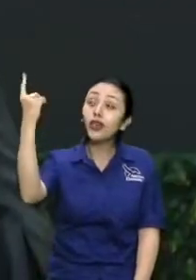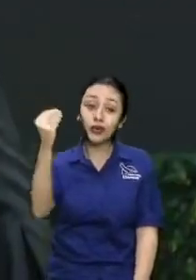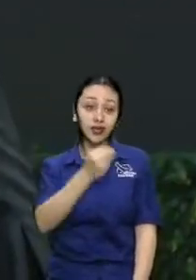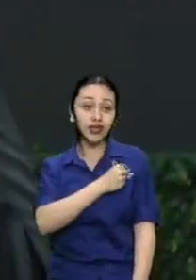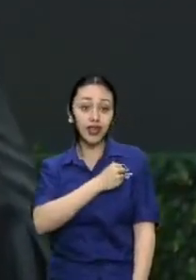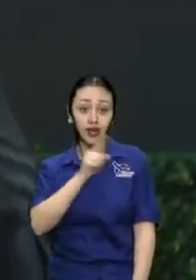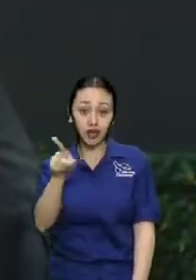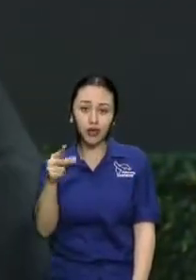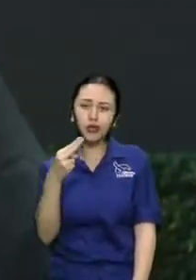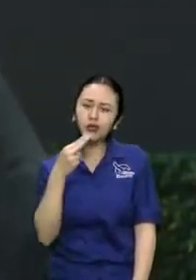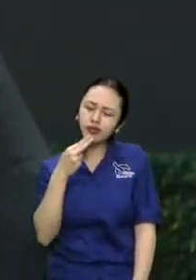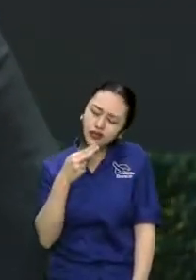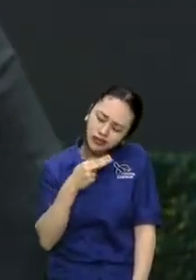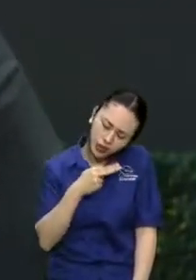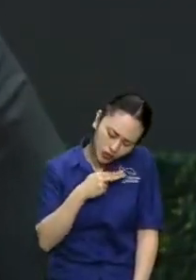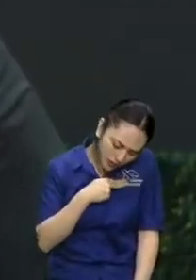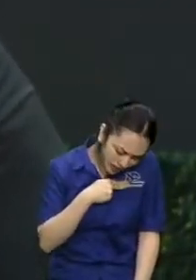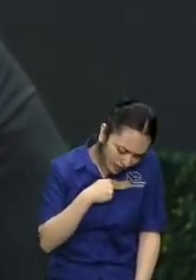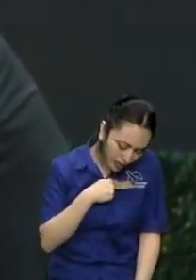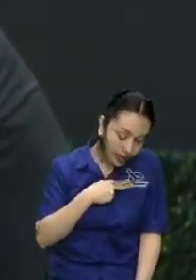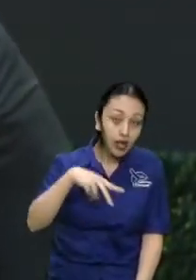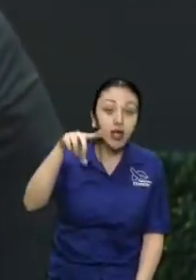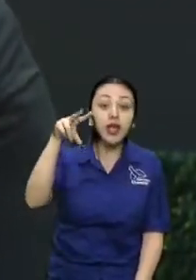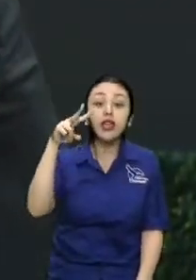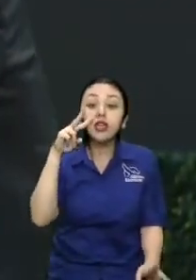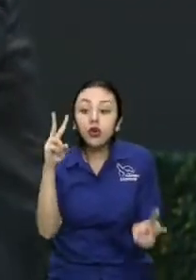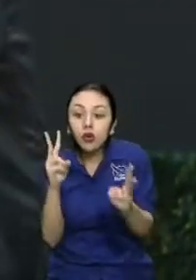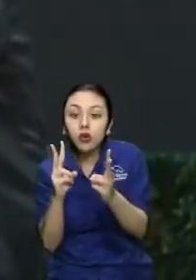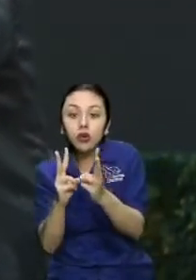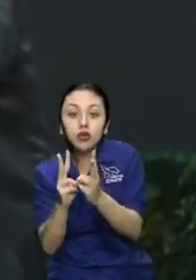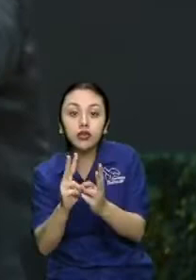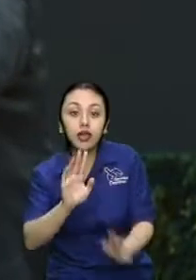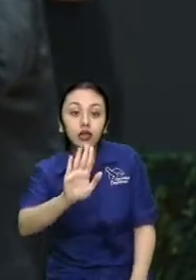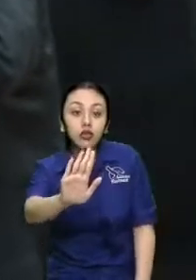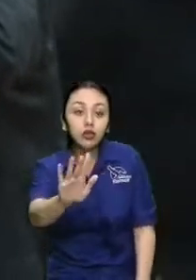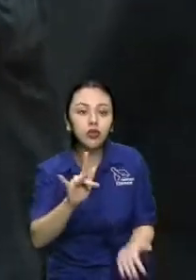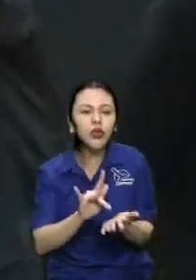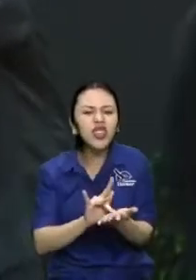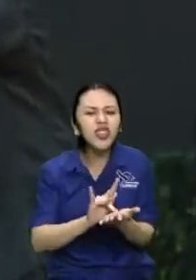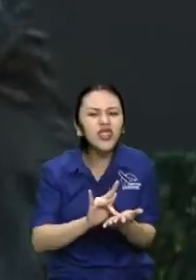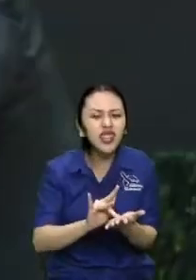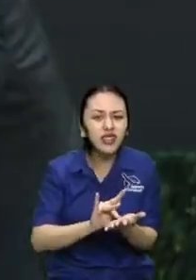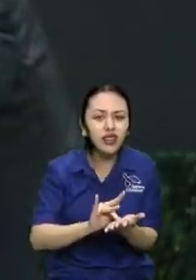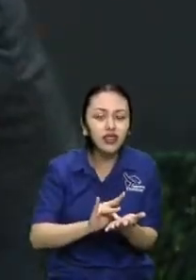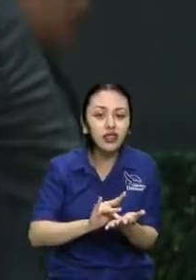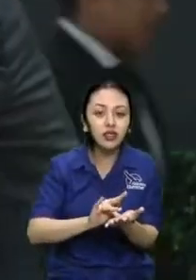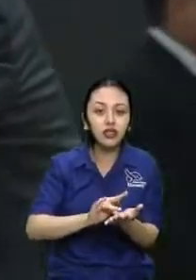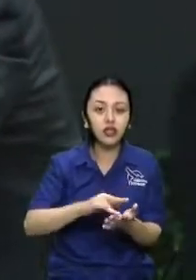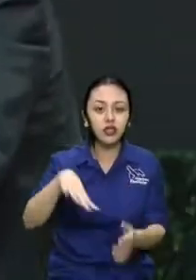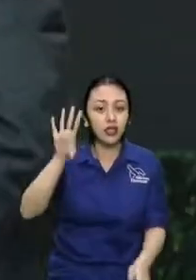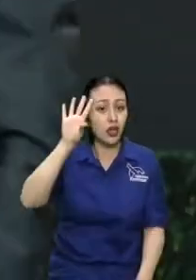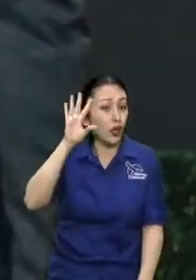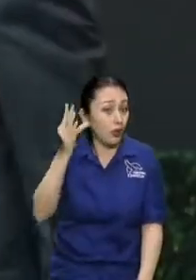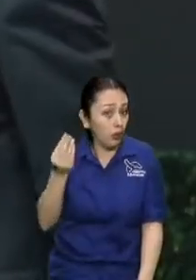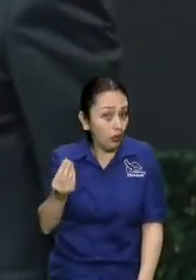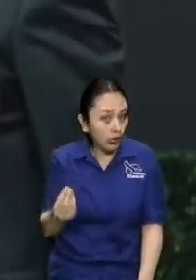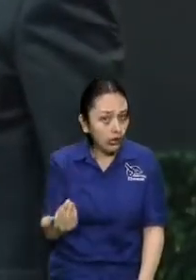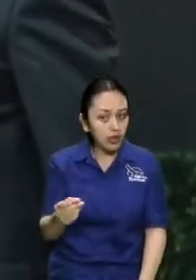menor y que conozcas tu debilidad, porque de lo contrario, si no fueras a prueba,